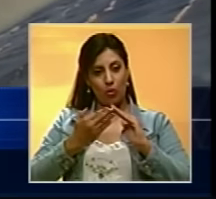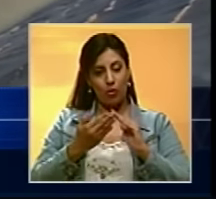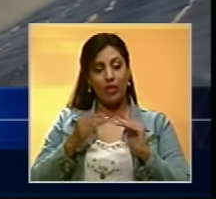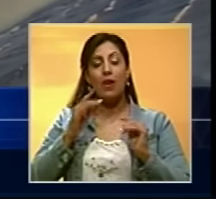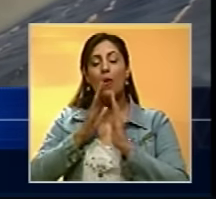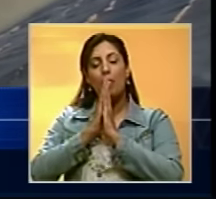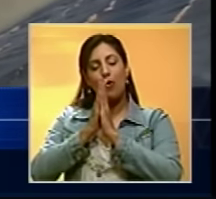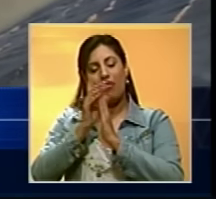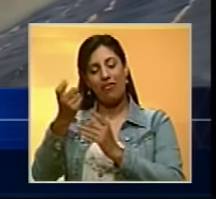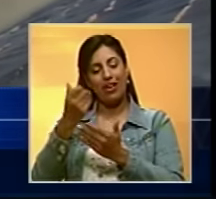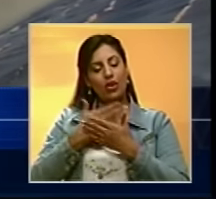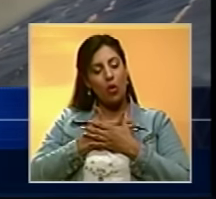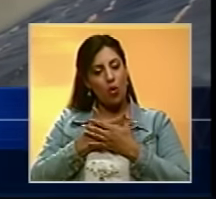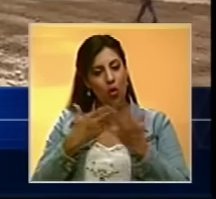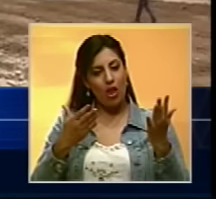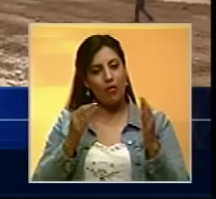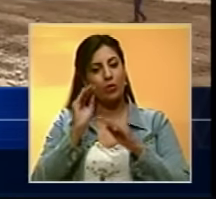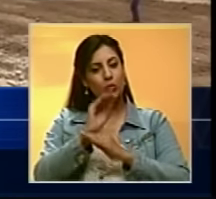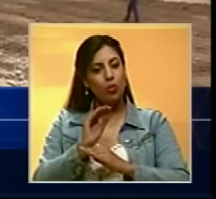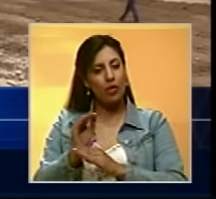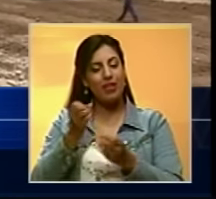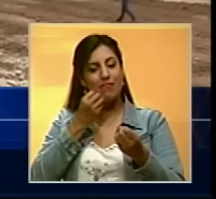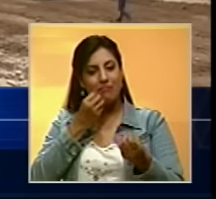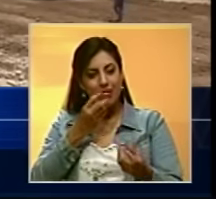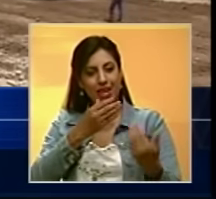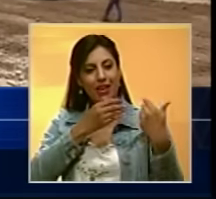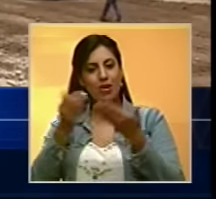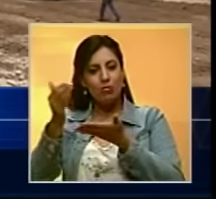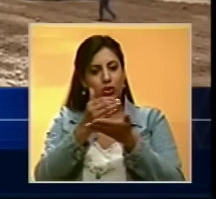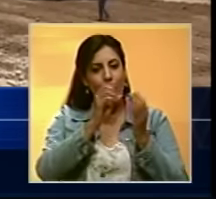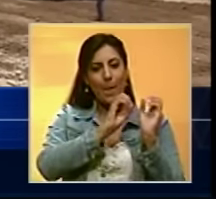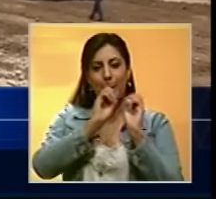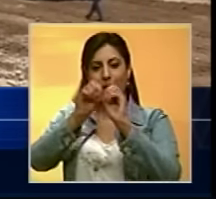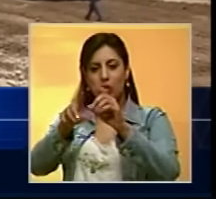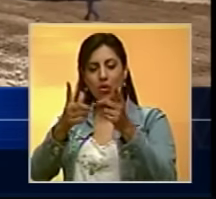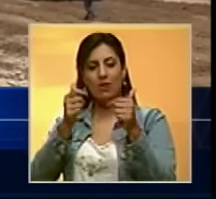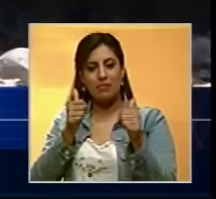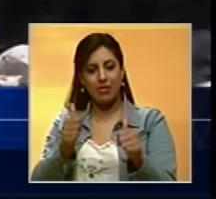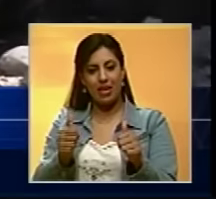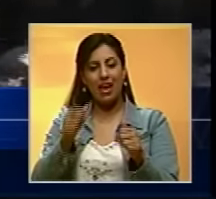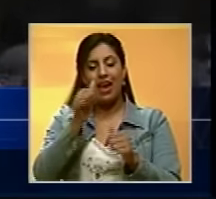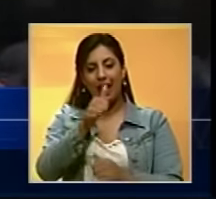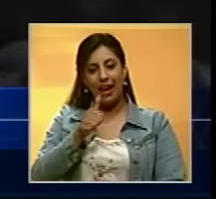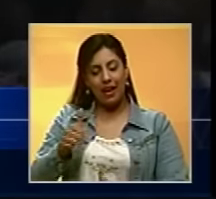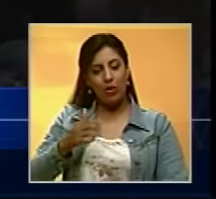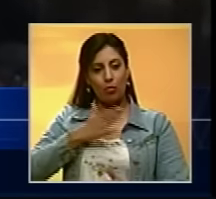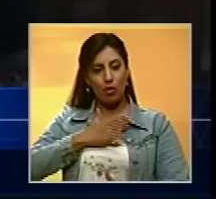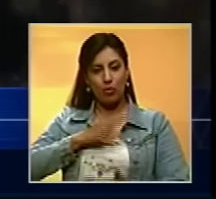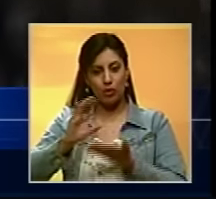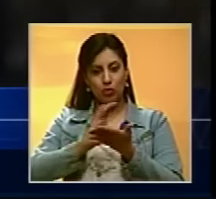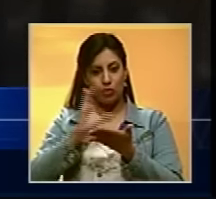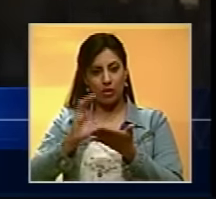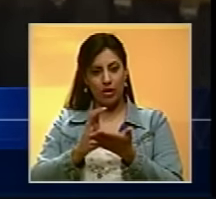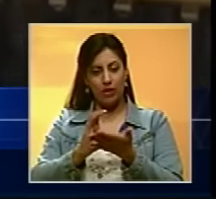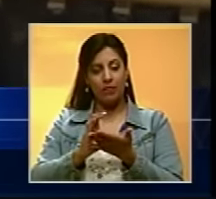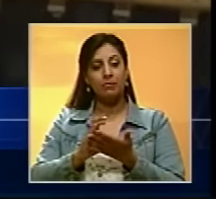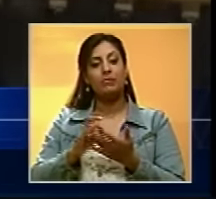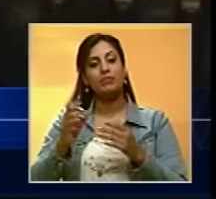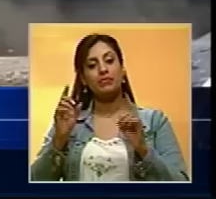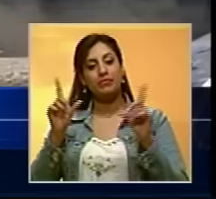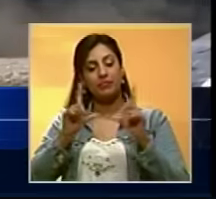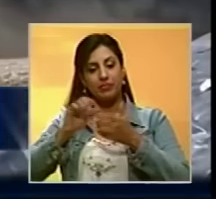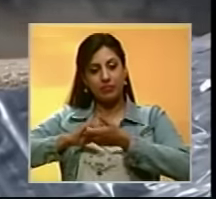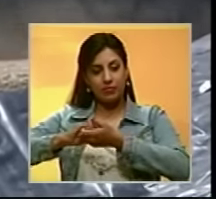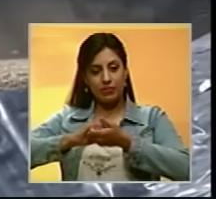quienes pidió la colaboración para que hagan la correcta recolección de los desechos sólidos en cada una de sus ciudades de TV Trujillo